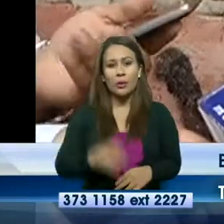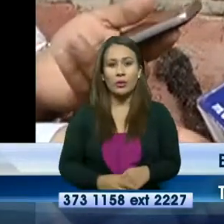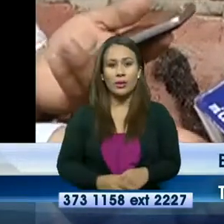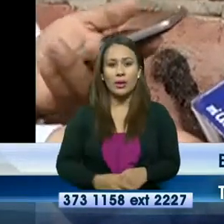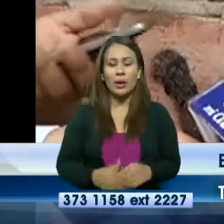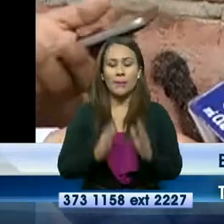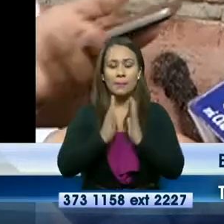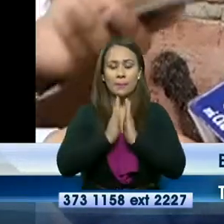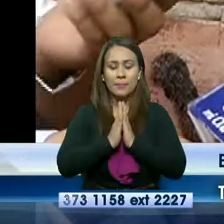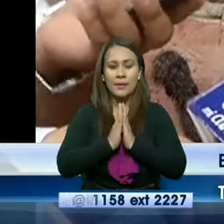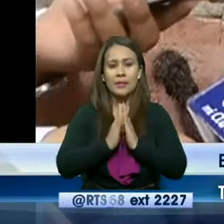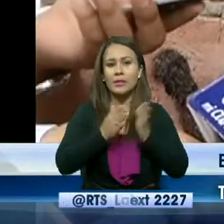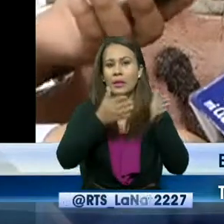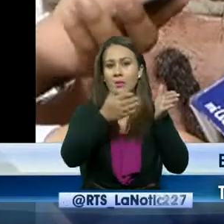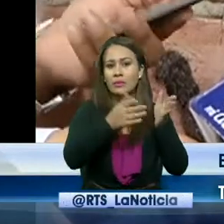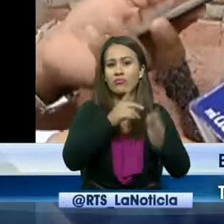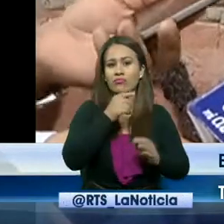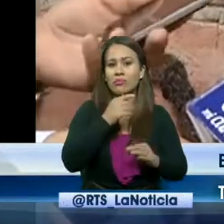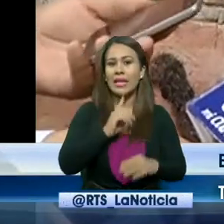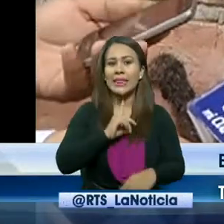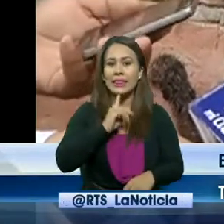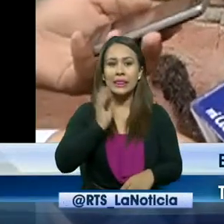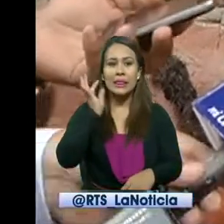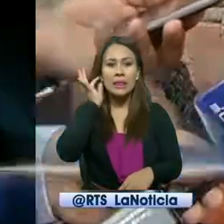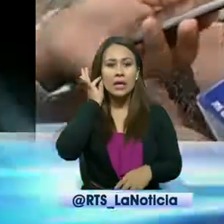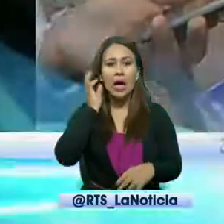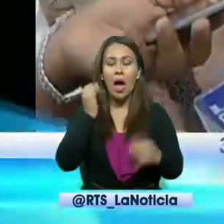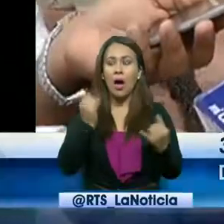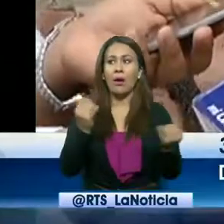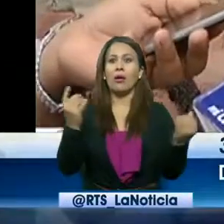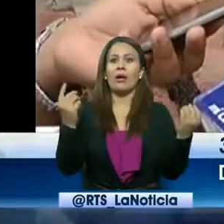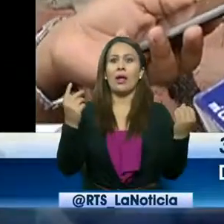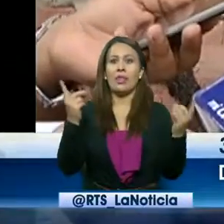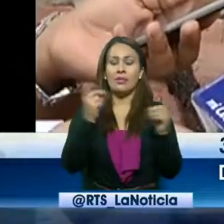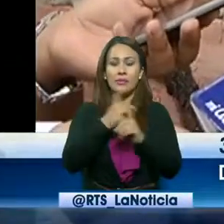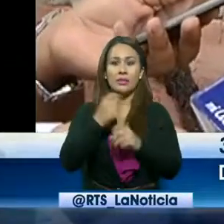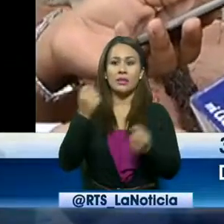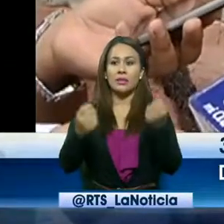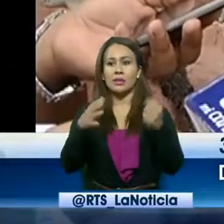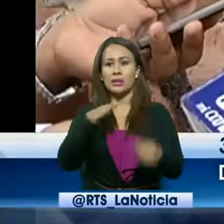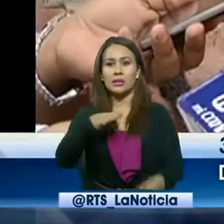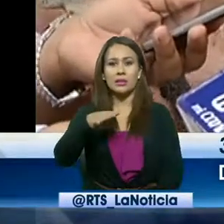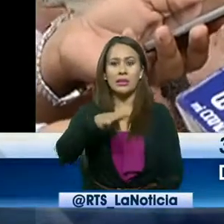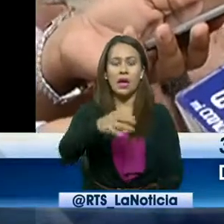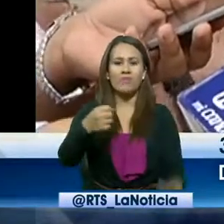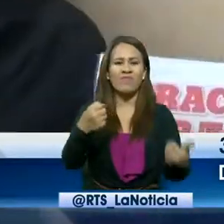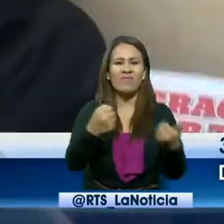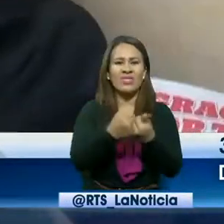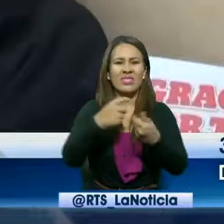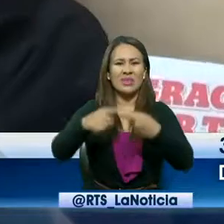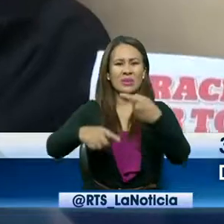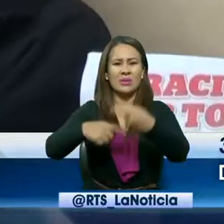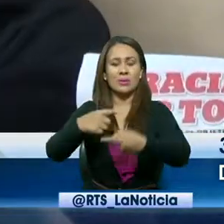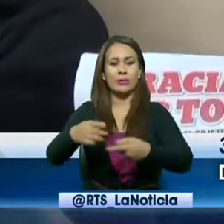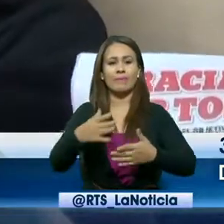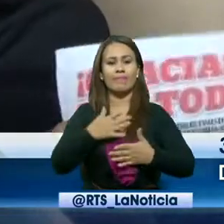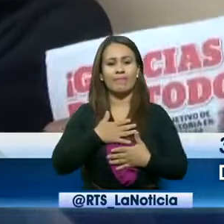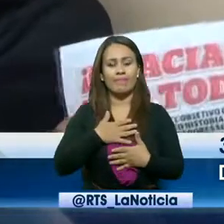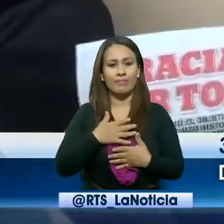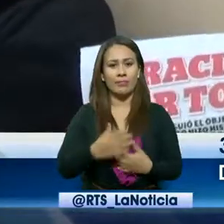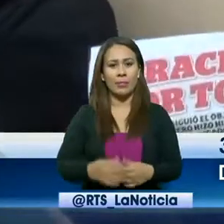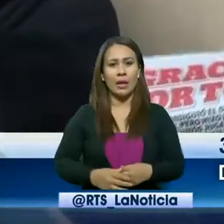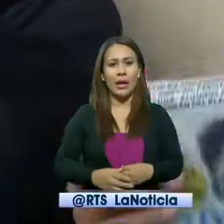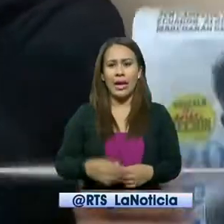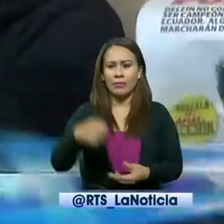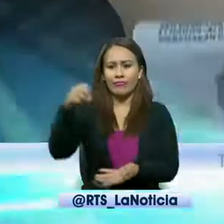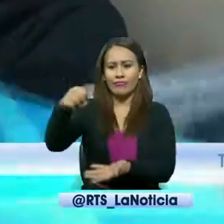también sepultura a una tía a nosotros. Pero no alcanzaron a llegar, la mala suerte. Solo llevaban, era una